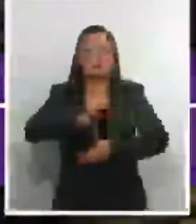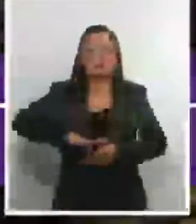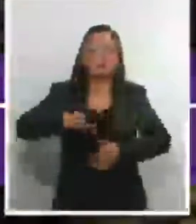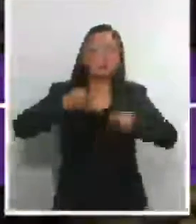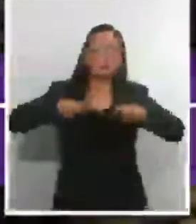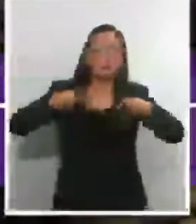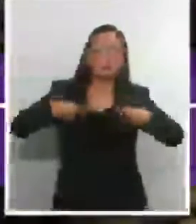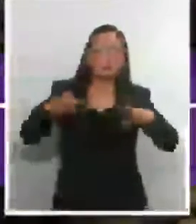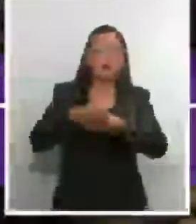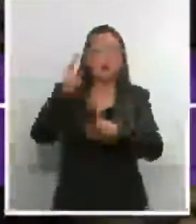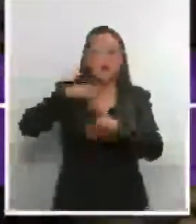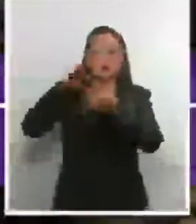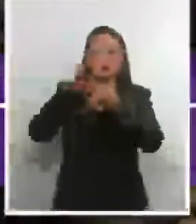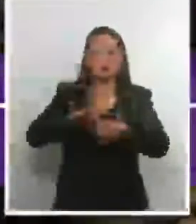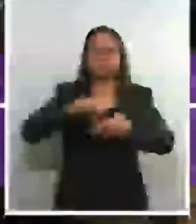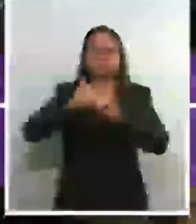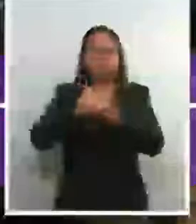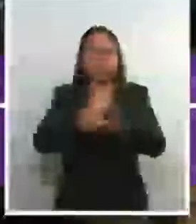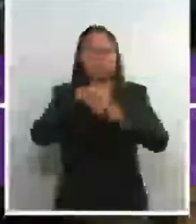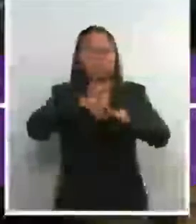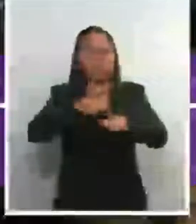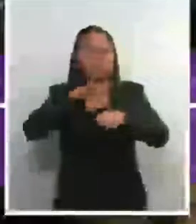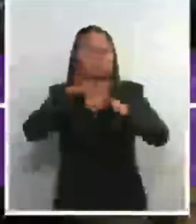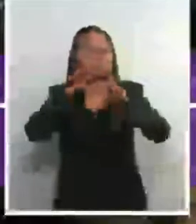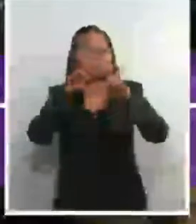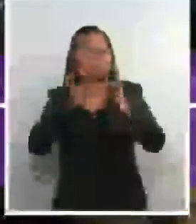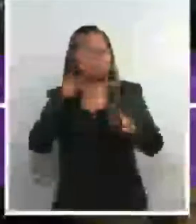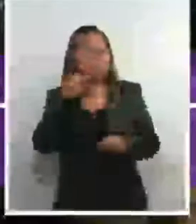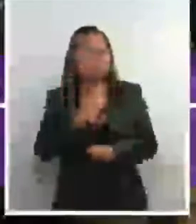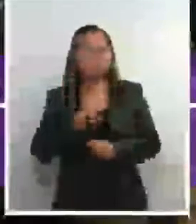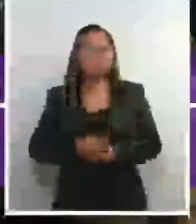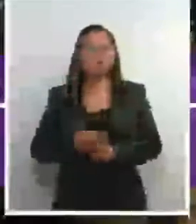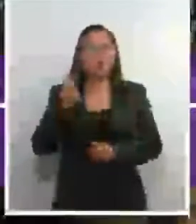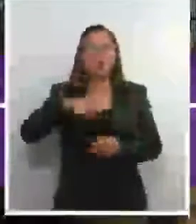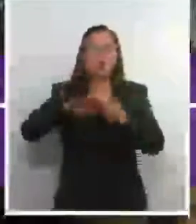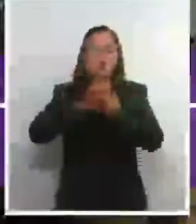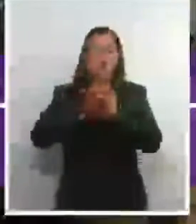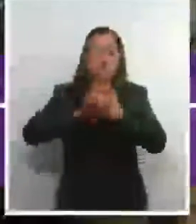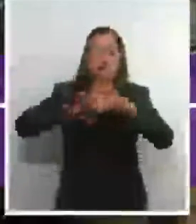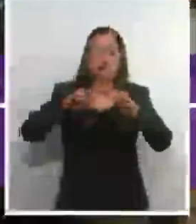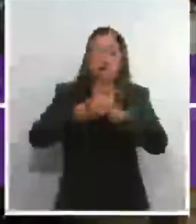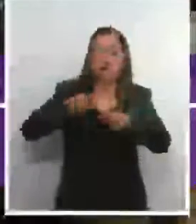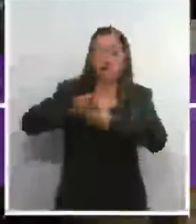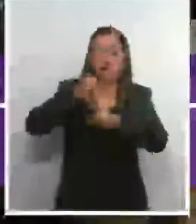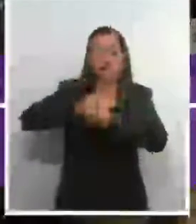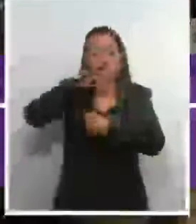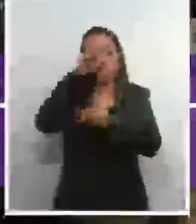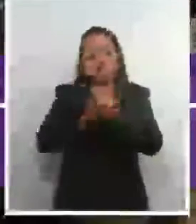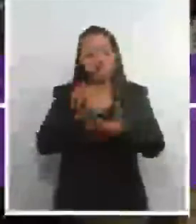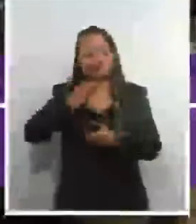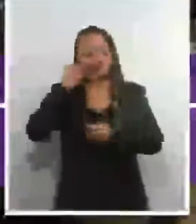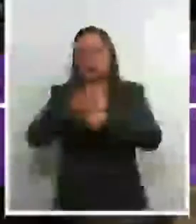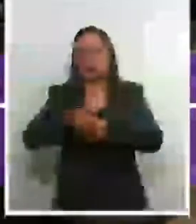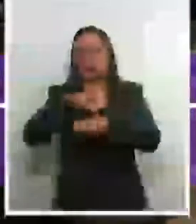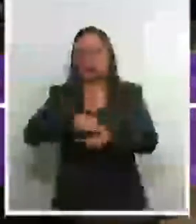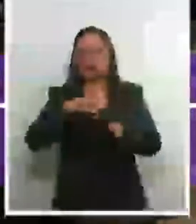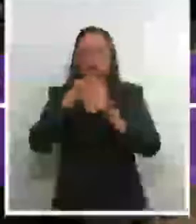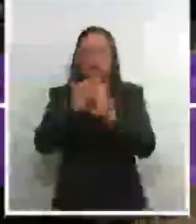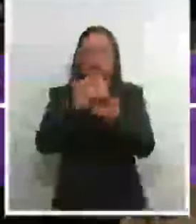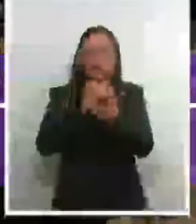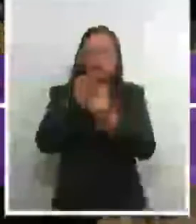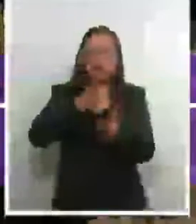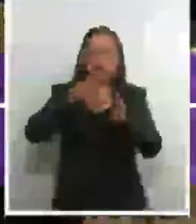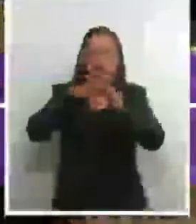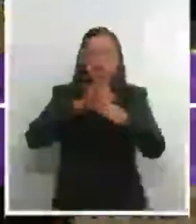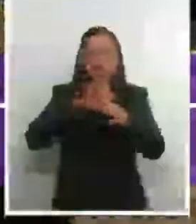ciudadana para coadyuvar en esta materia. Sobre prevención social de la violencia y el delito, en esto se señala